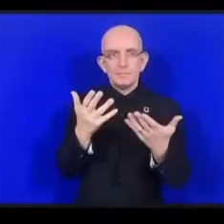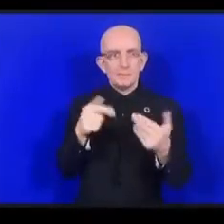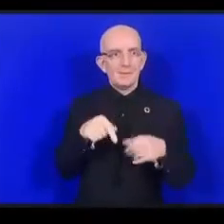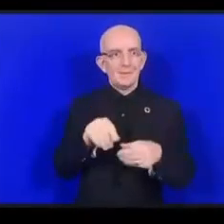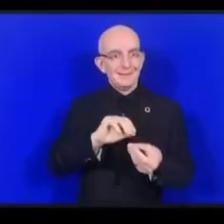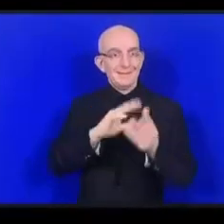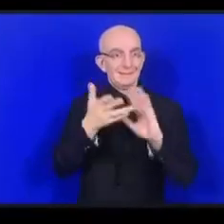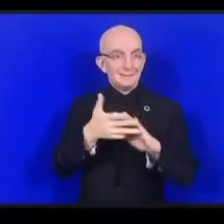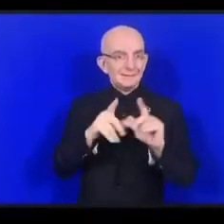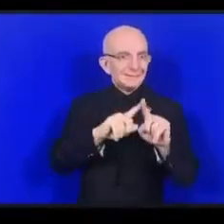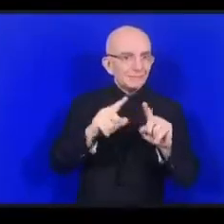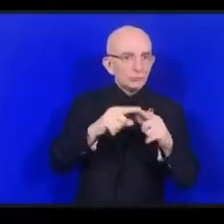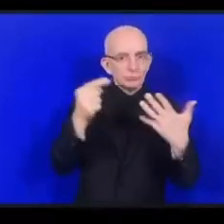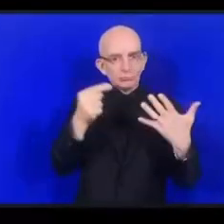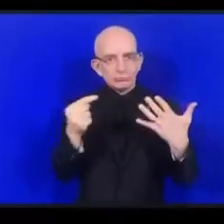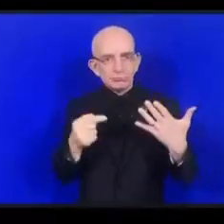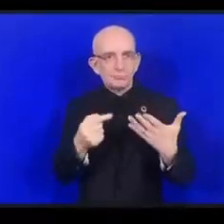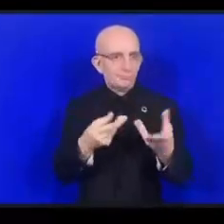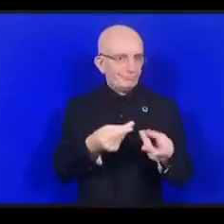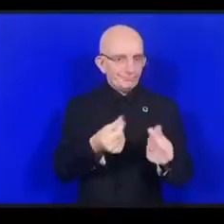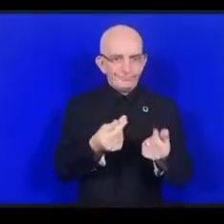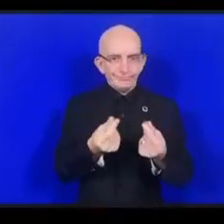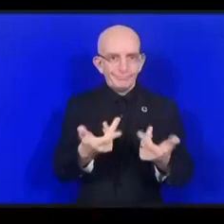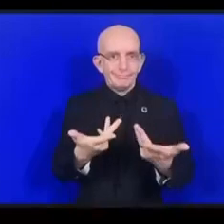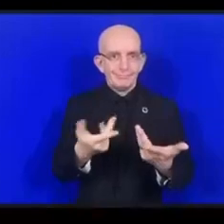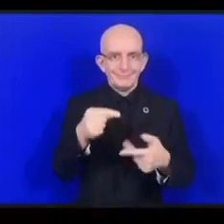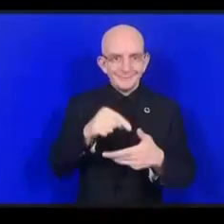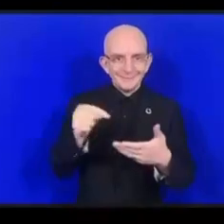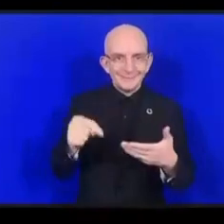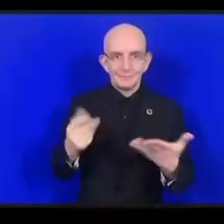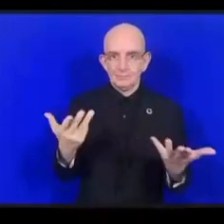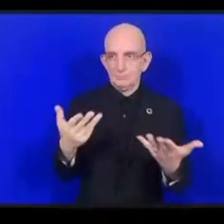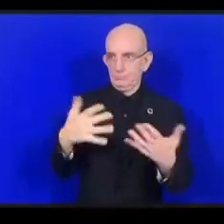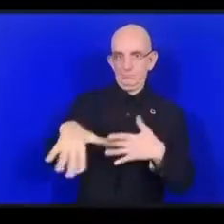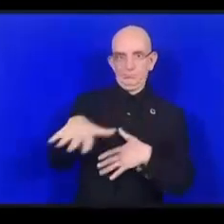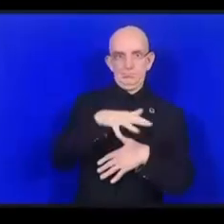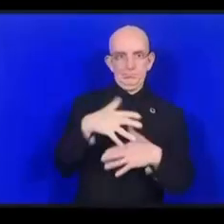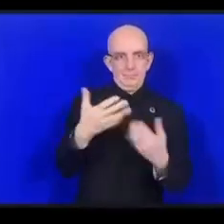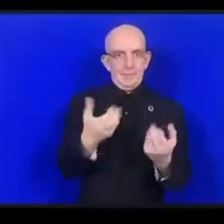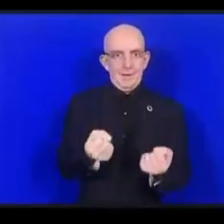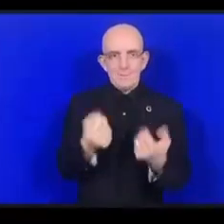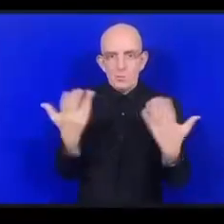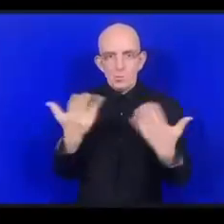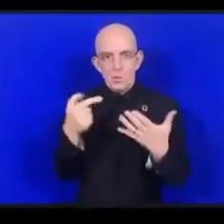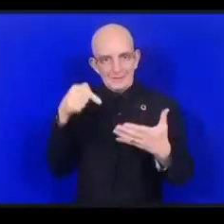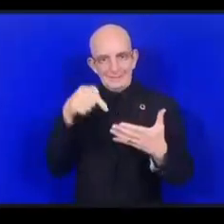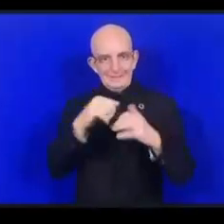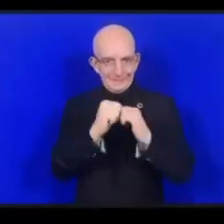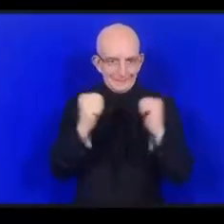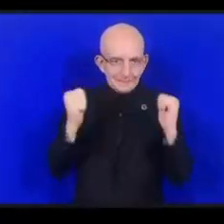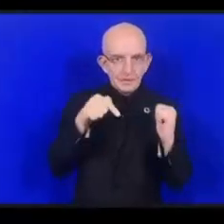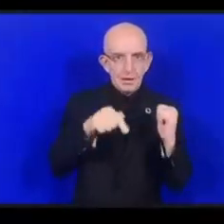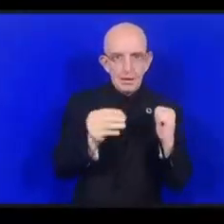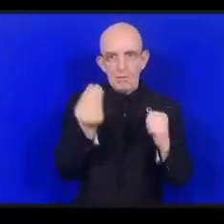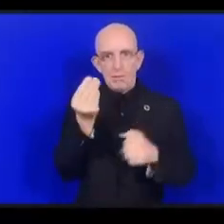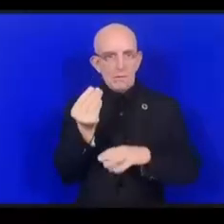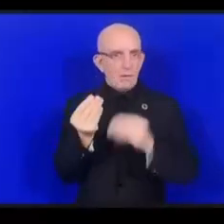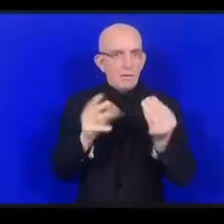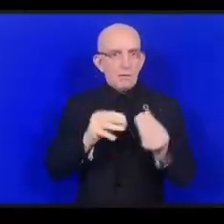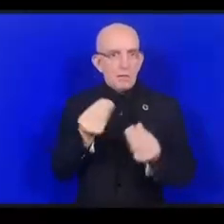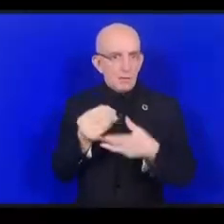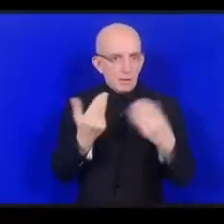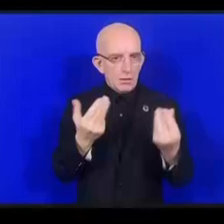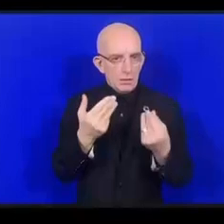en general y cómo se centrar poner el ser humano en el centro de todo esto como asegurar que eso